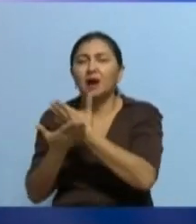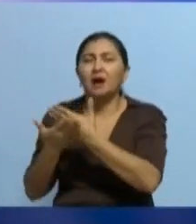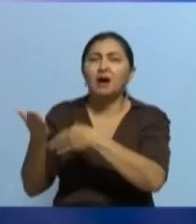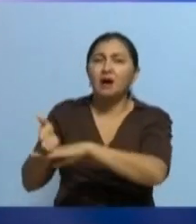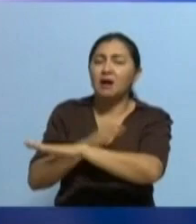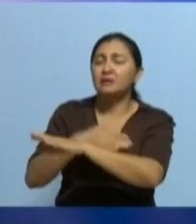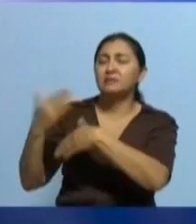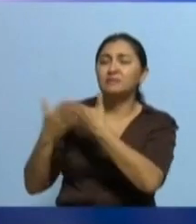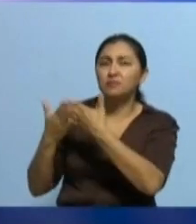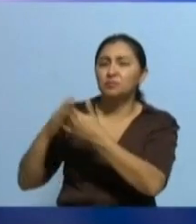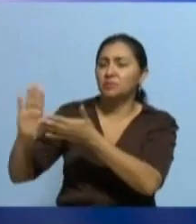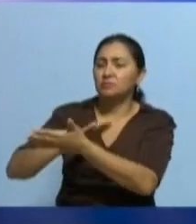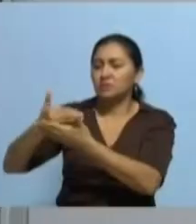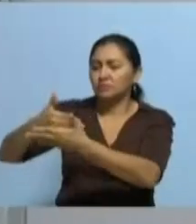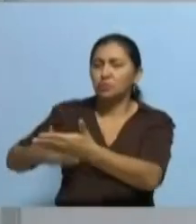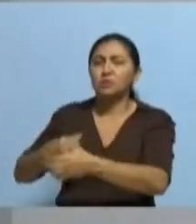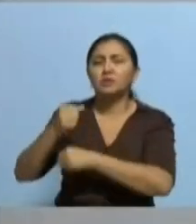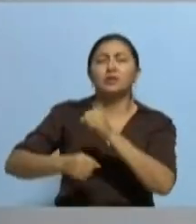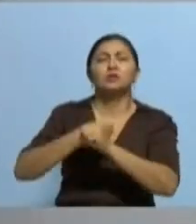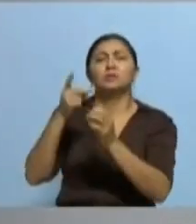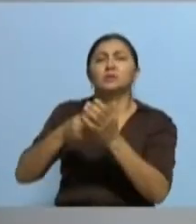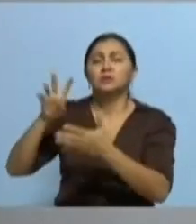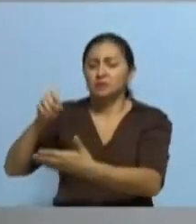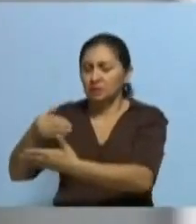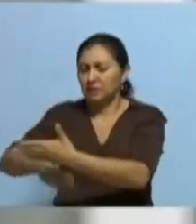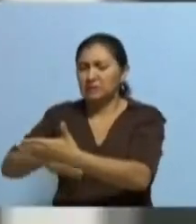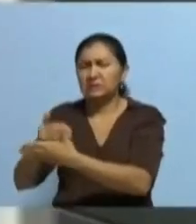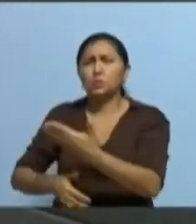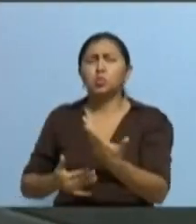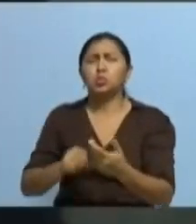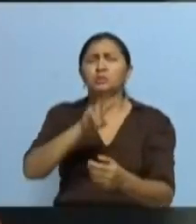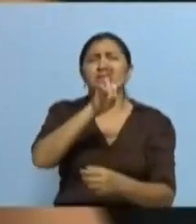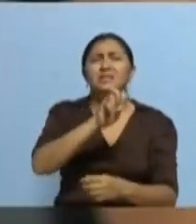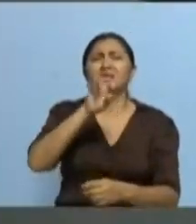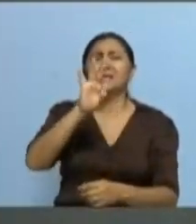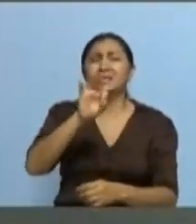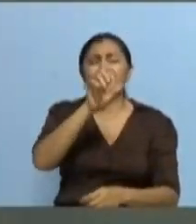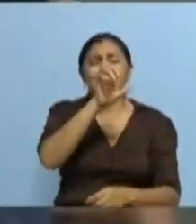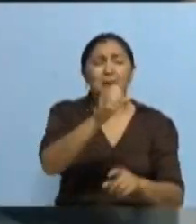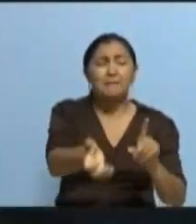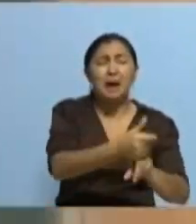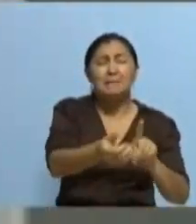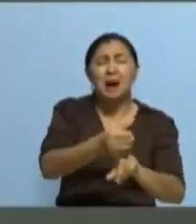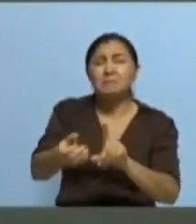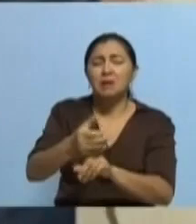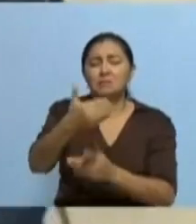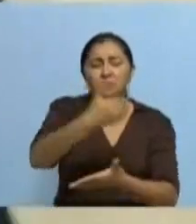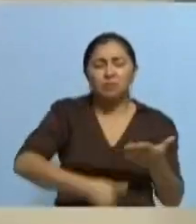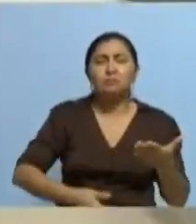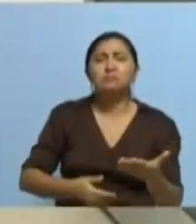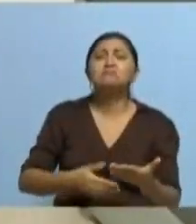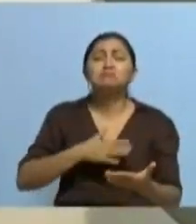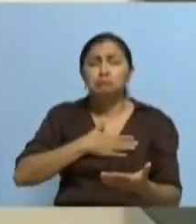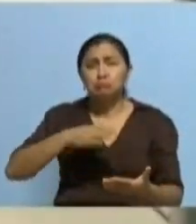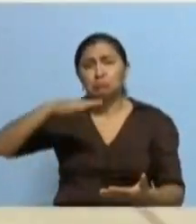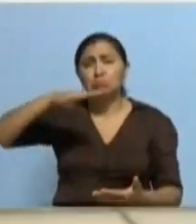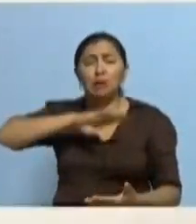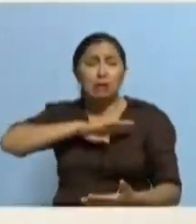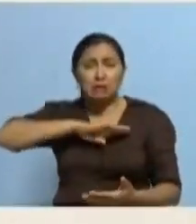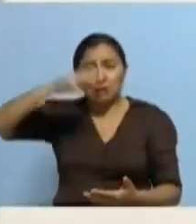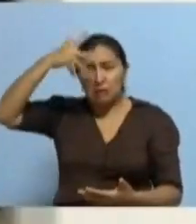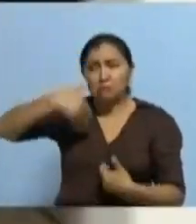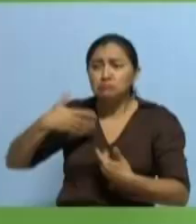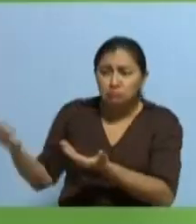de 2017 y que expuso 73 hallazgos. El alcalde Jaime Pumarejo aseguró que están prestos a brindar toda la información